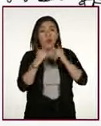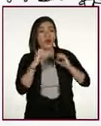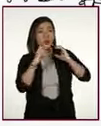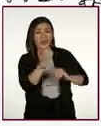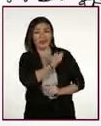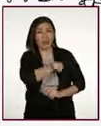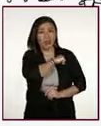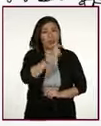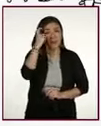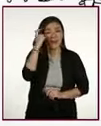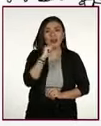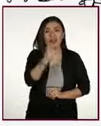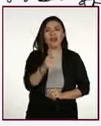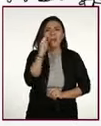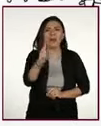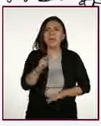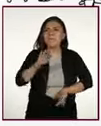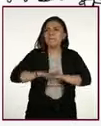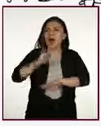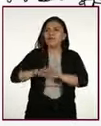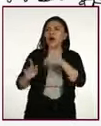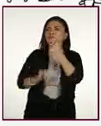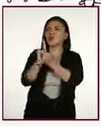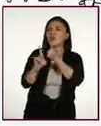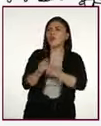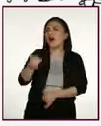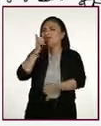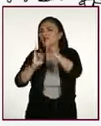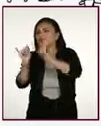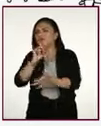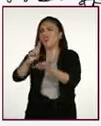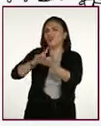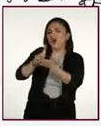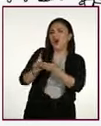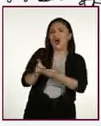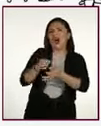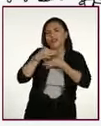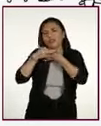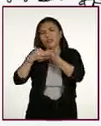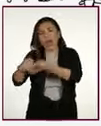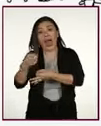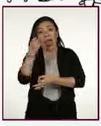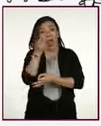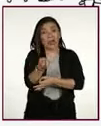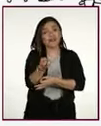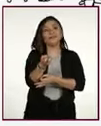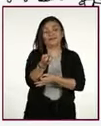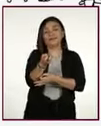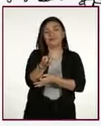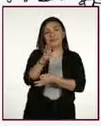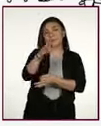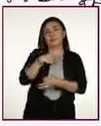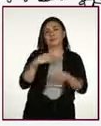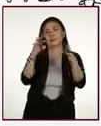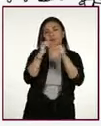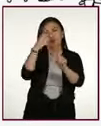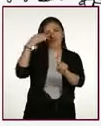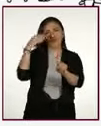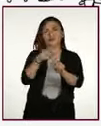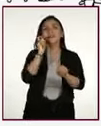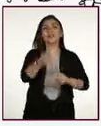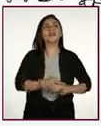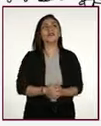ver que se incrementan los problemas de consumo de alcohol y sustancias psicoactivas, que ahí quiero hacer como una puntuación, ¿no? O